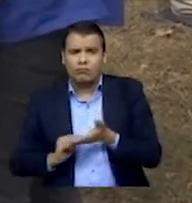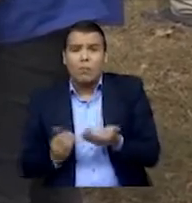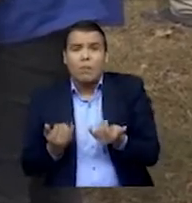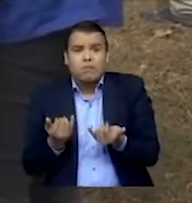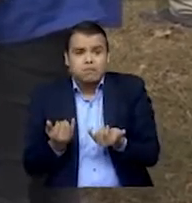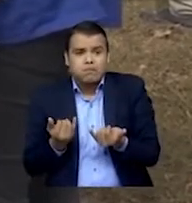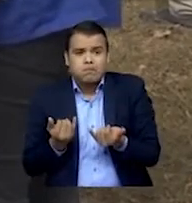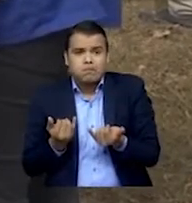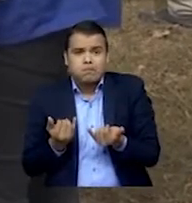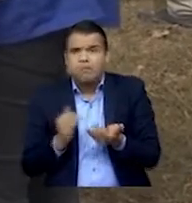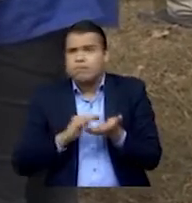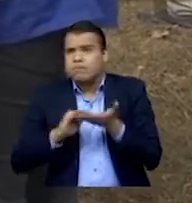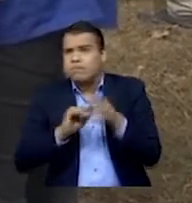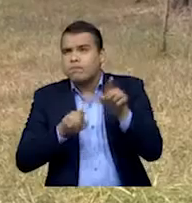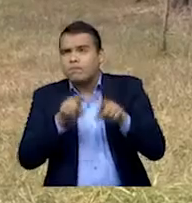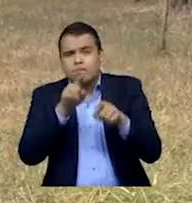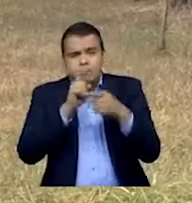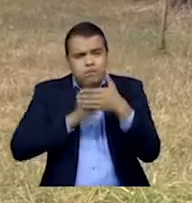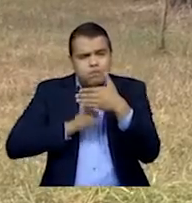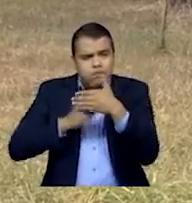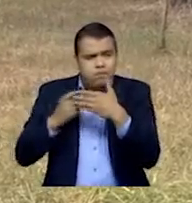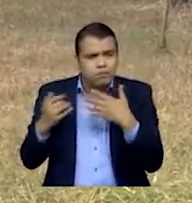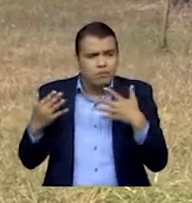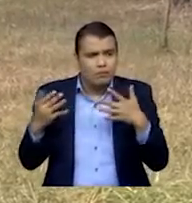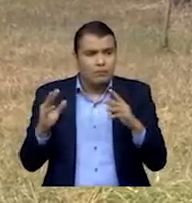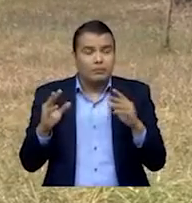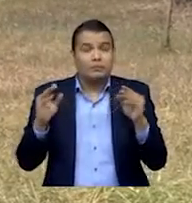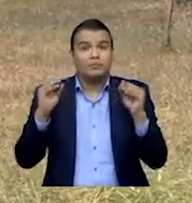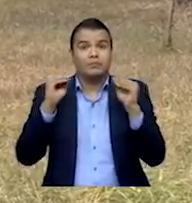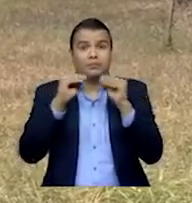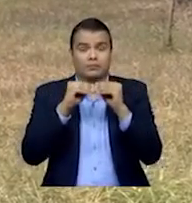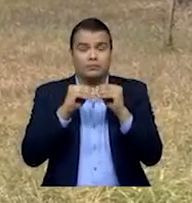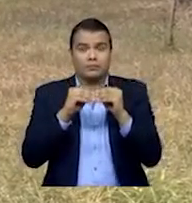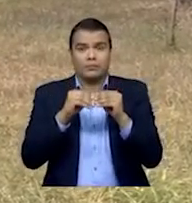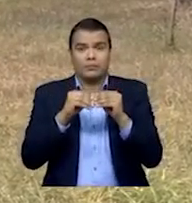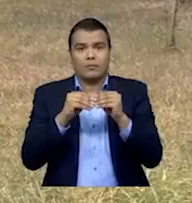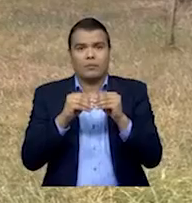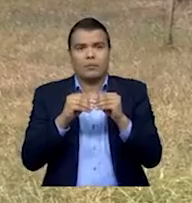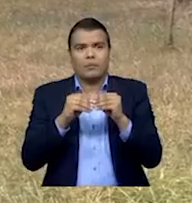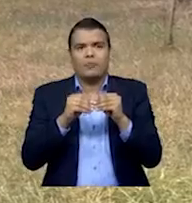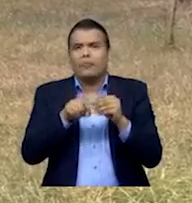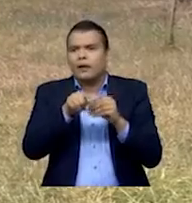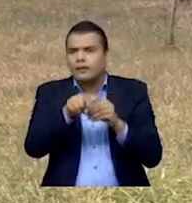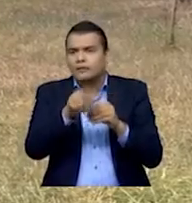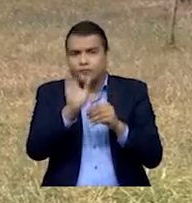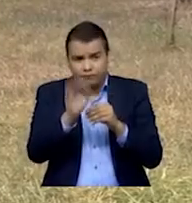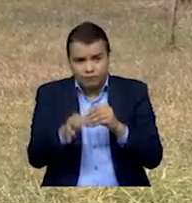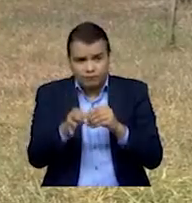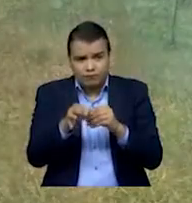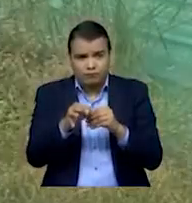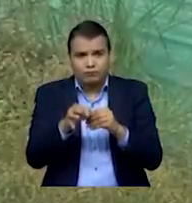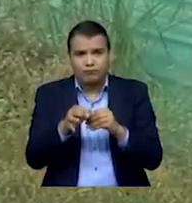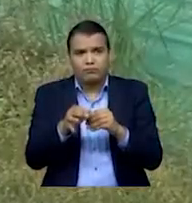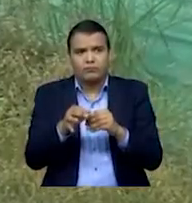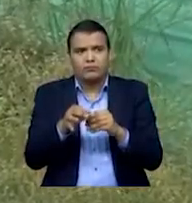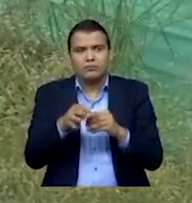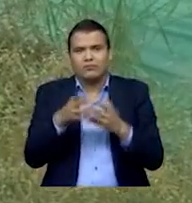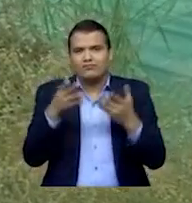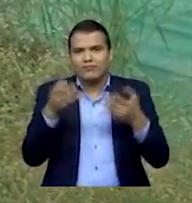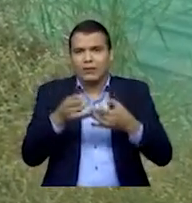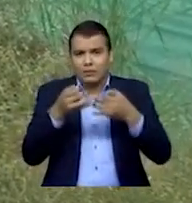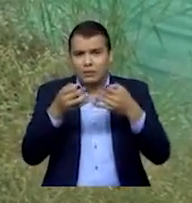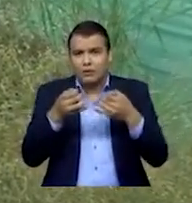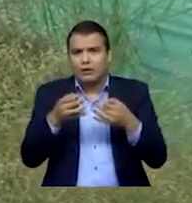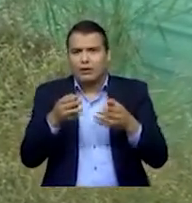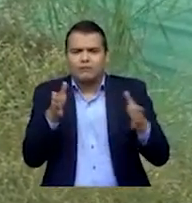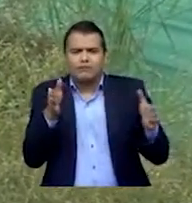estaciones como tal y además en las dos estaciones las intervenciones van a ser mínimas dado que los vagones van a ser